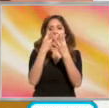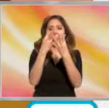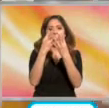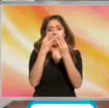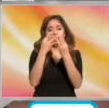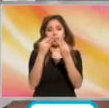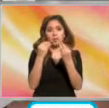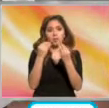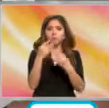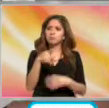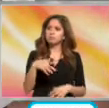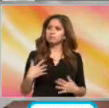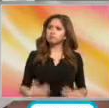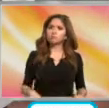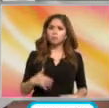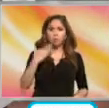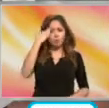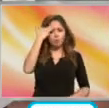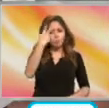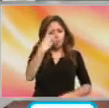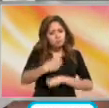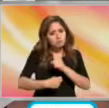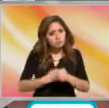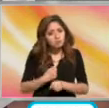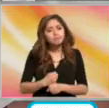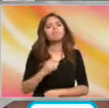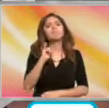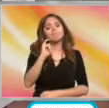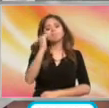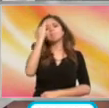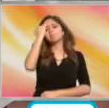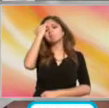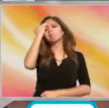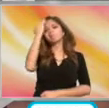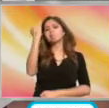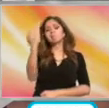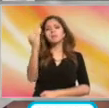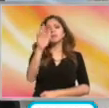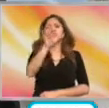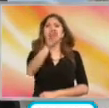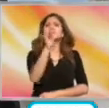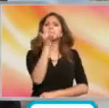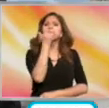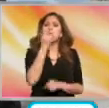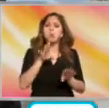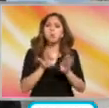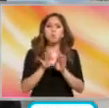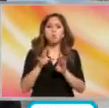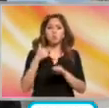Pero es lento, sí. ¿Y cómo prevenirlo, doctor? ¿Cómo no llegar a eso? ¿Cómo prevenirlo? Bueno, sí, tiene que ver